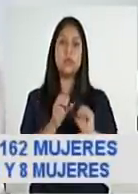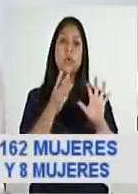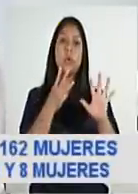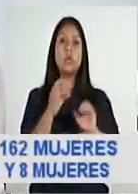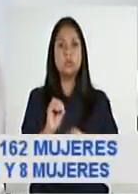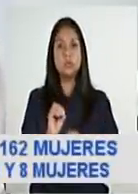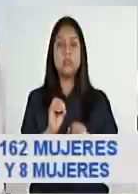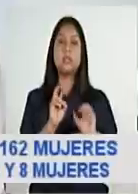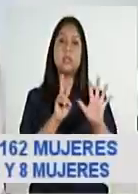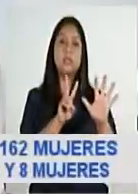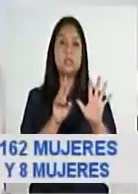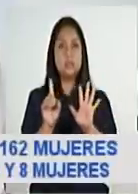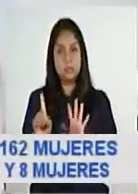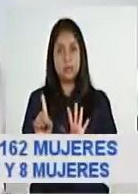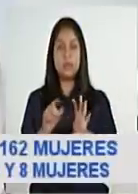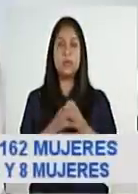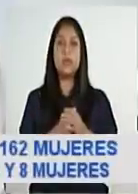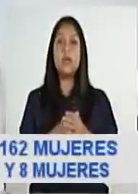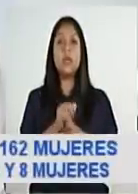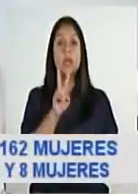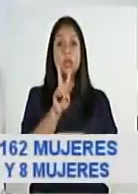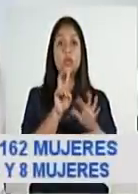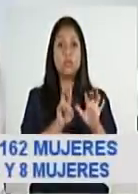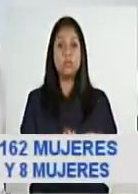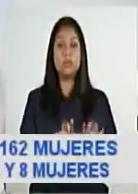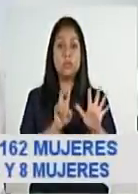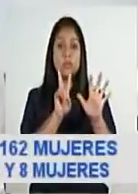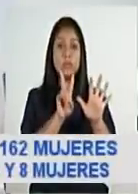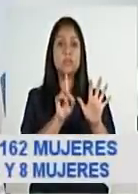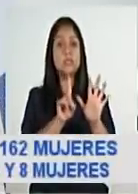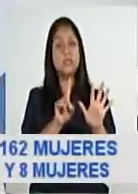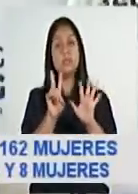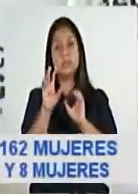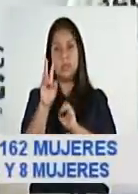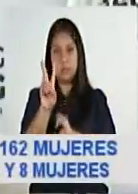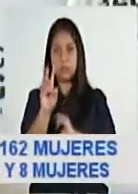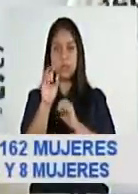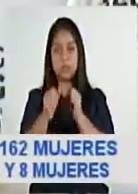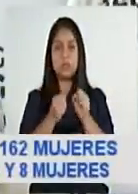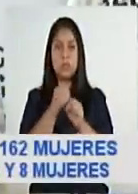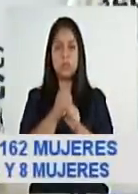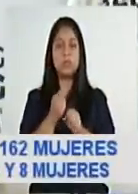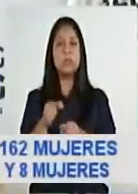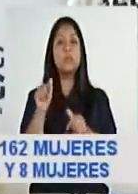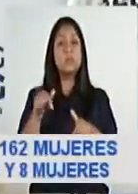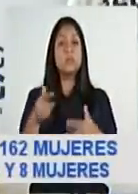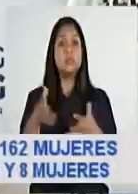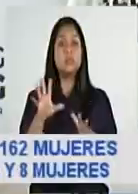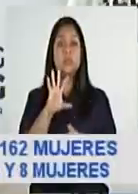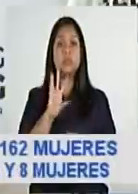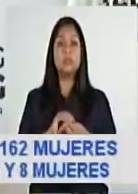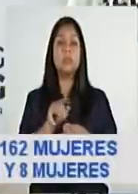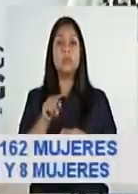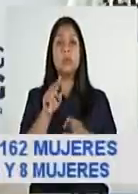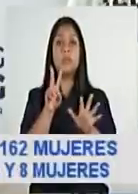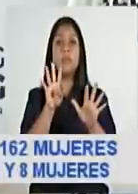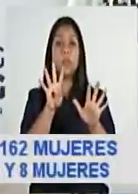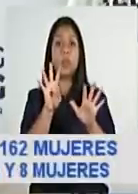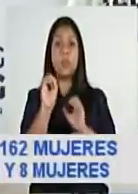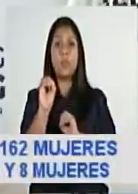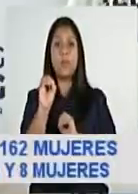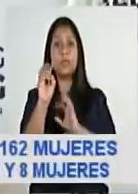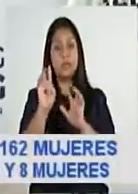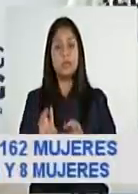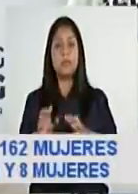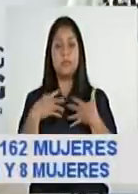80, 76 y 2 de 62 años. Contamos con 90 pacientes recuperados